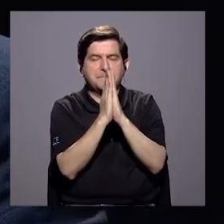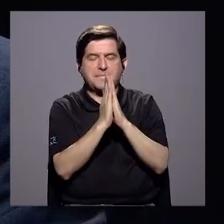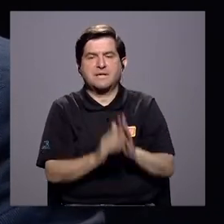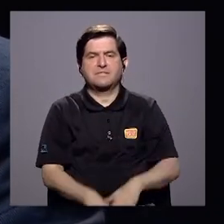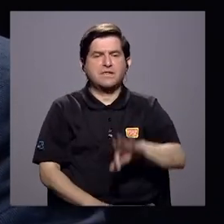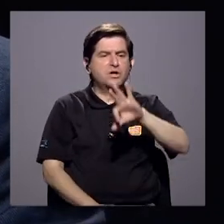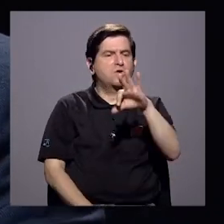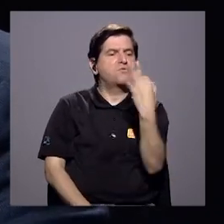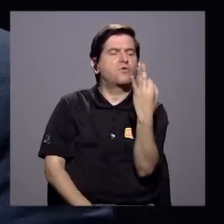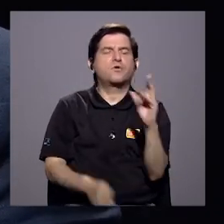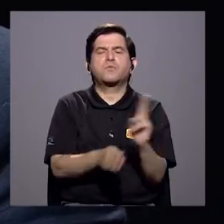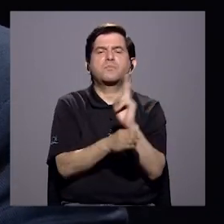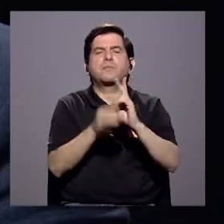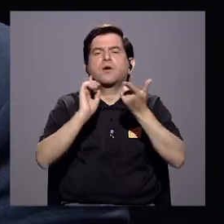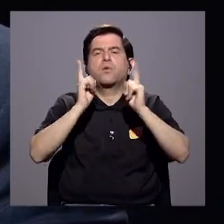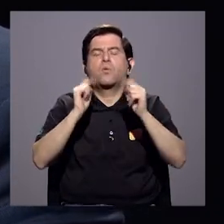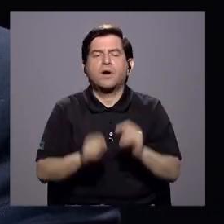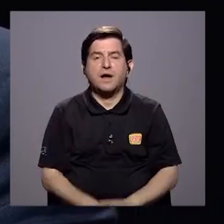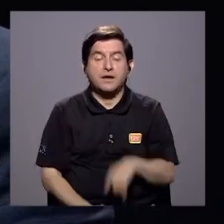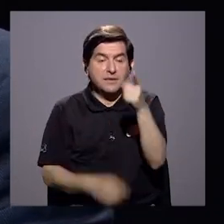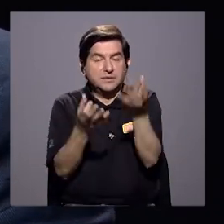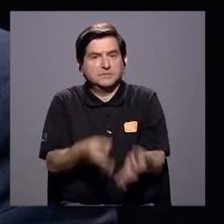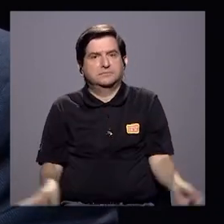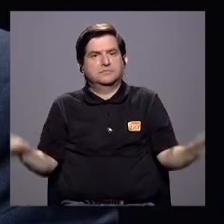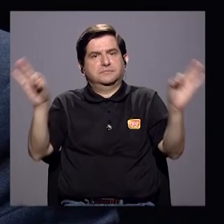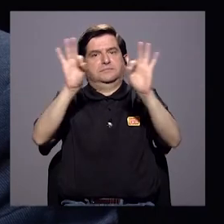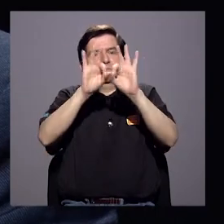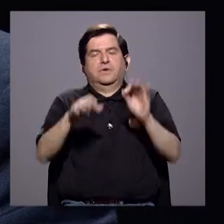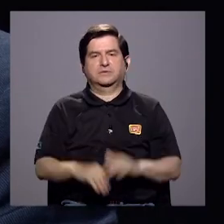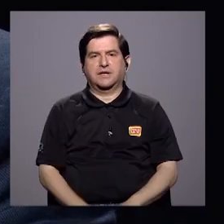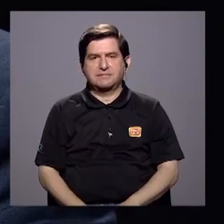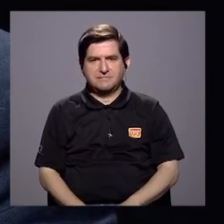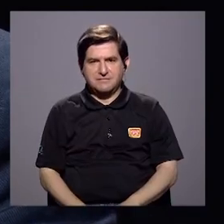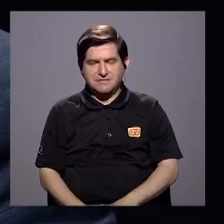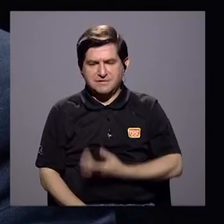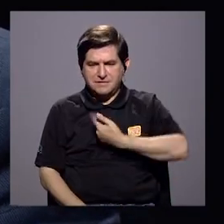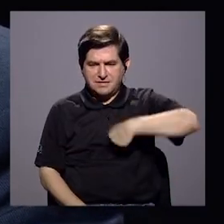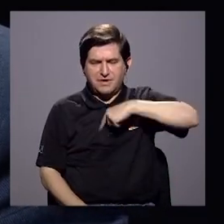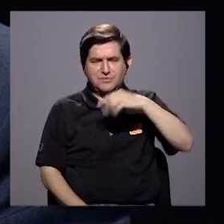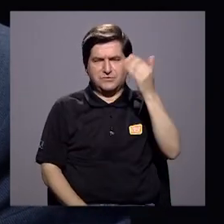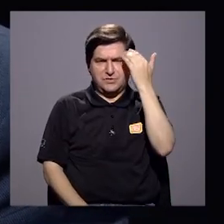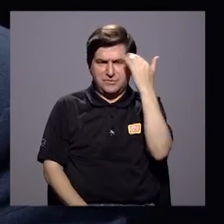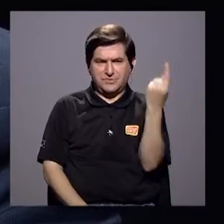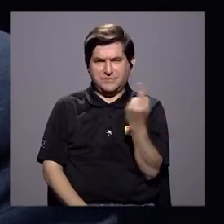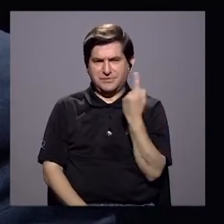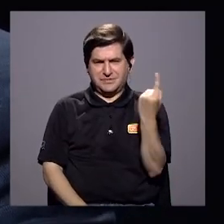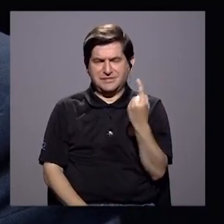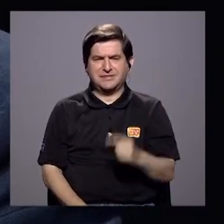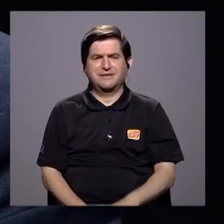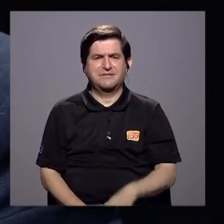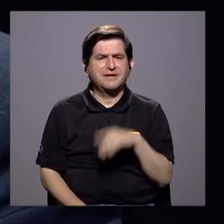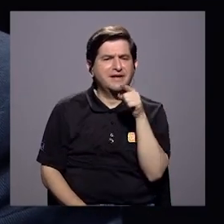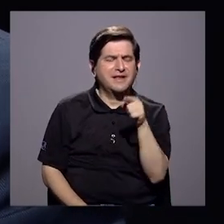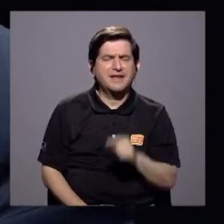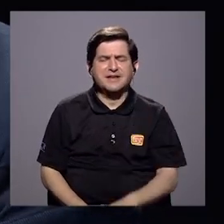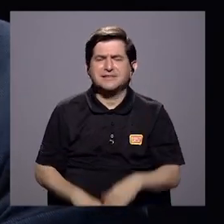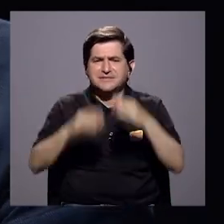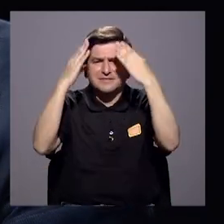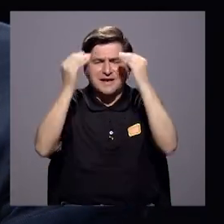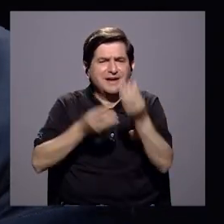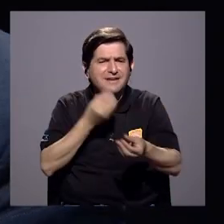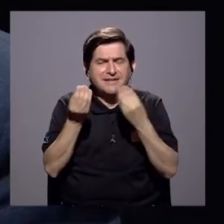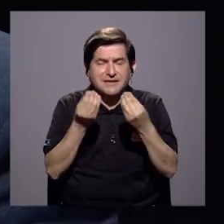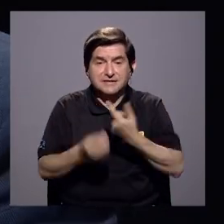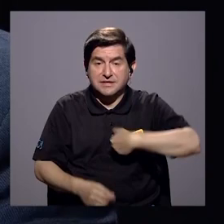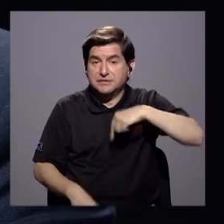de qué forma la están utilizando y esto es importante porque se deberíamos siempre saber quién tiene nuestros datos que están haciendo con ellos y